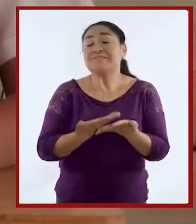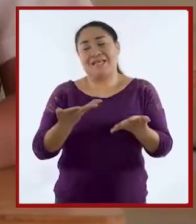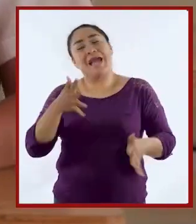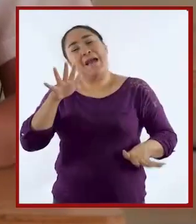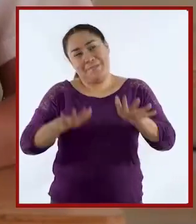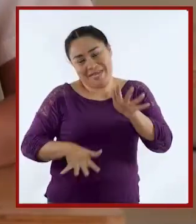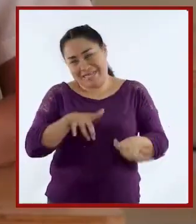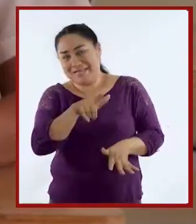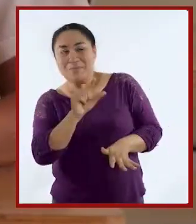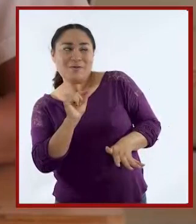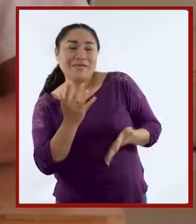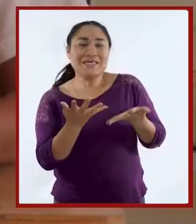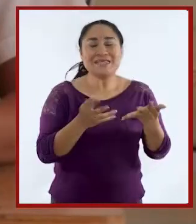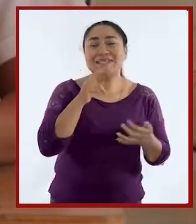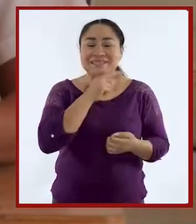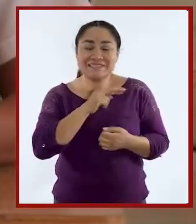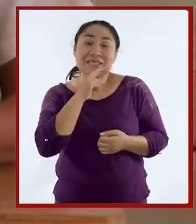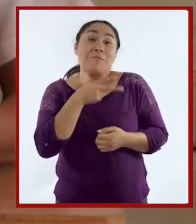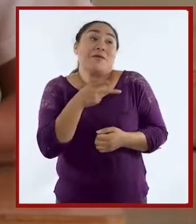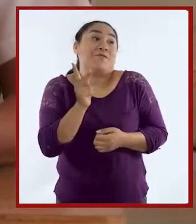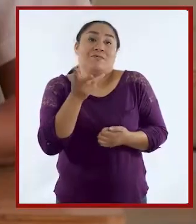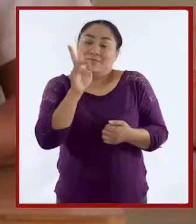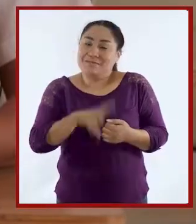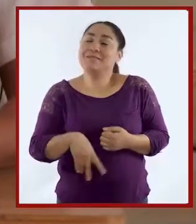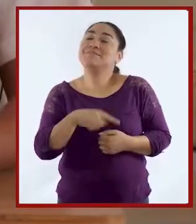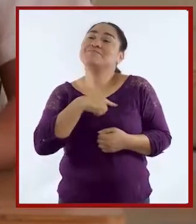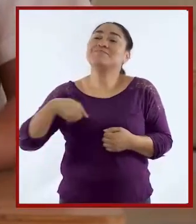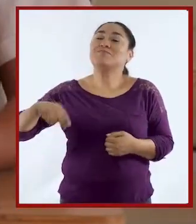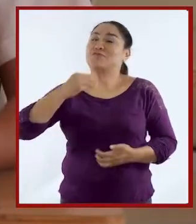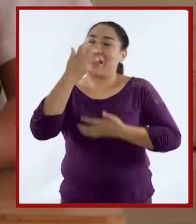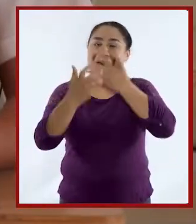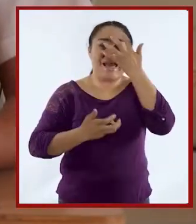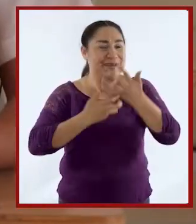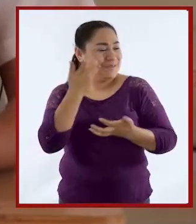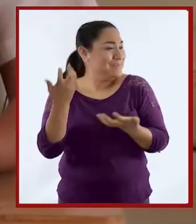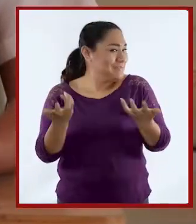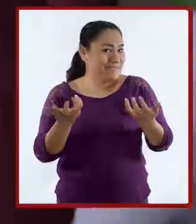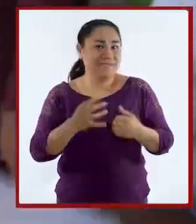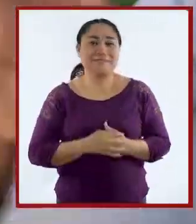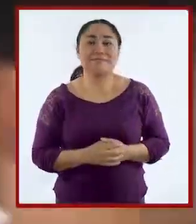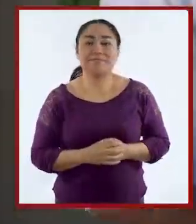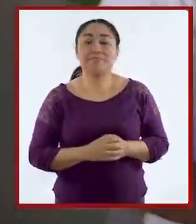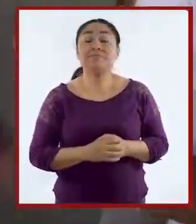a veces un poco impaciente, pero porque nosotros hacemos mucho escándalo. Oiga,